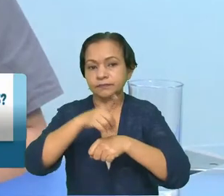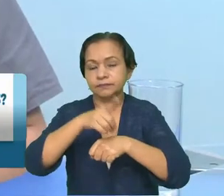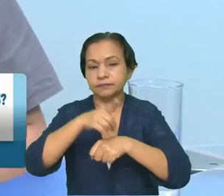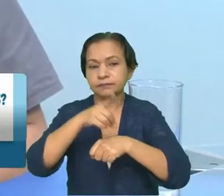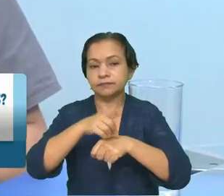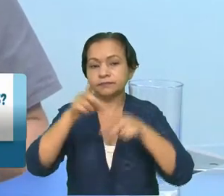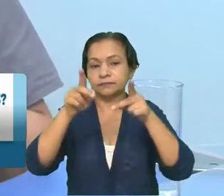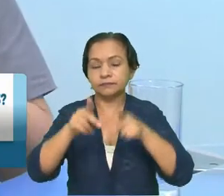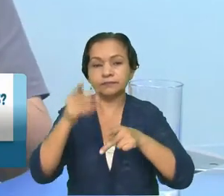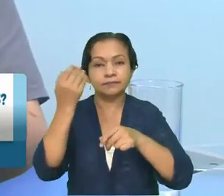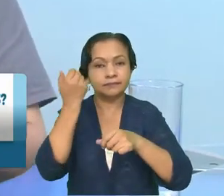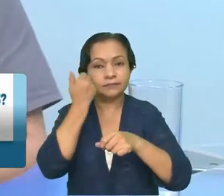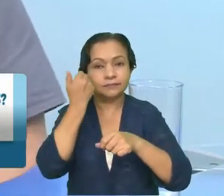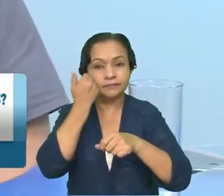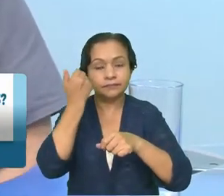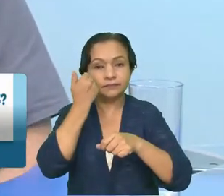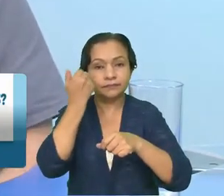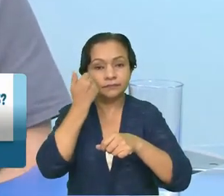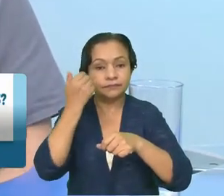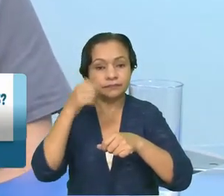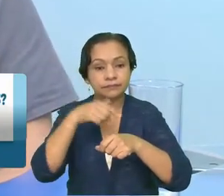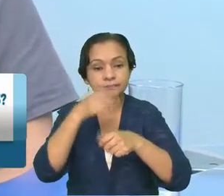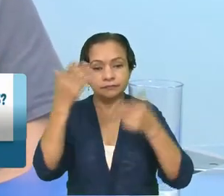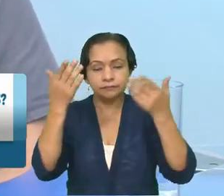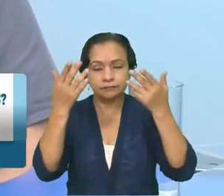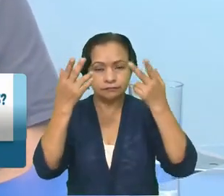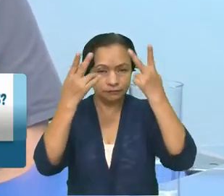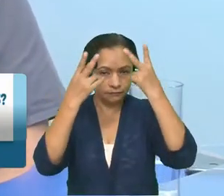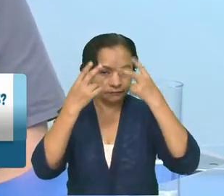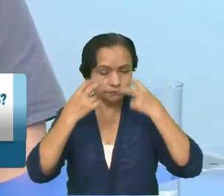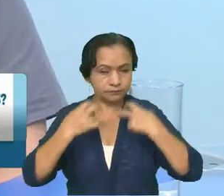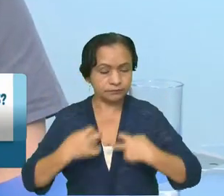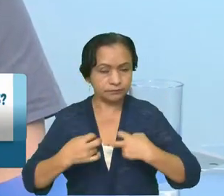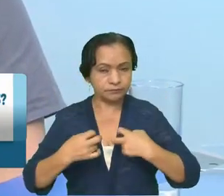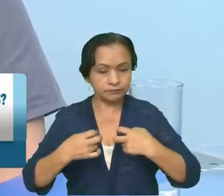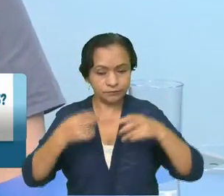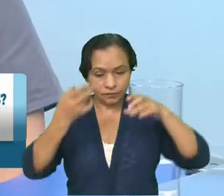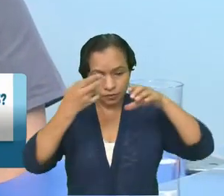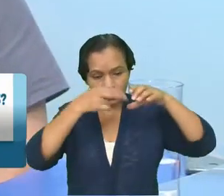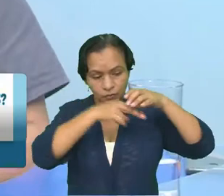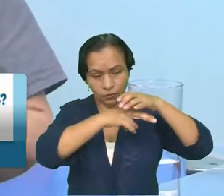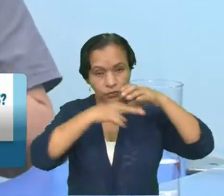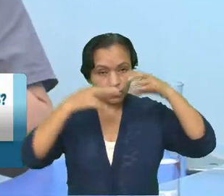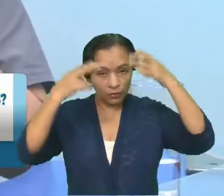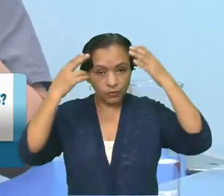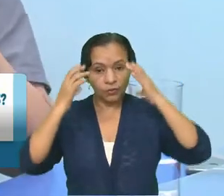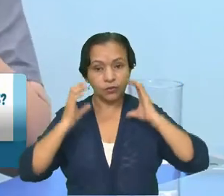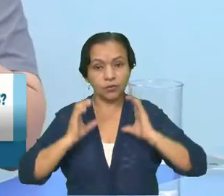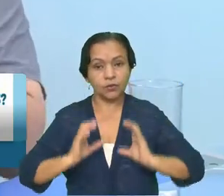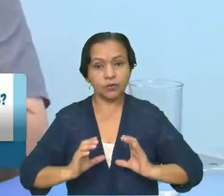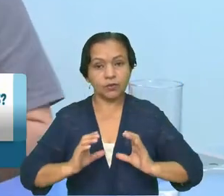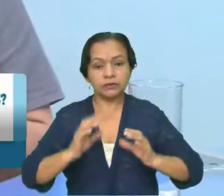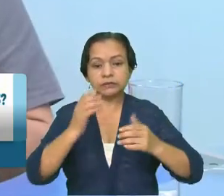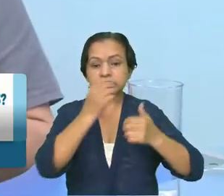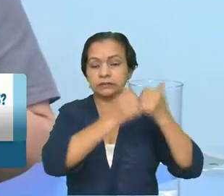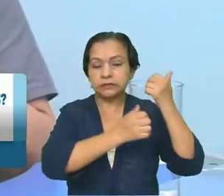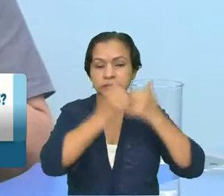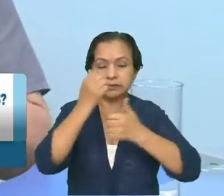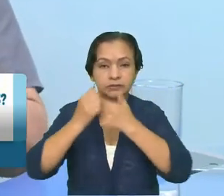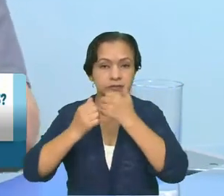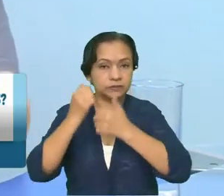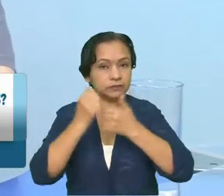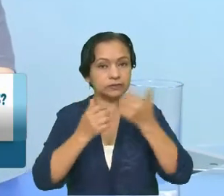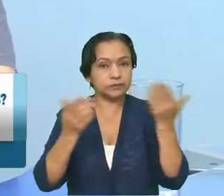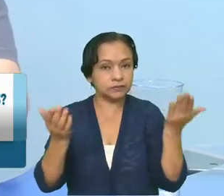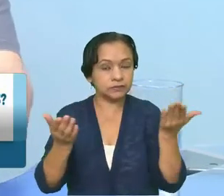una paciente que cuando le enviamos un estudio de imagen que se llama resonancia magnética, ya encontramos múltiples lesiones, es decir,